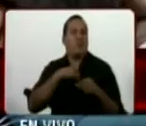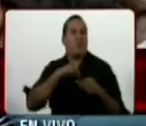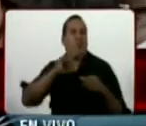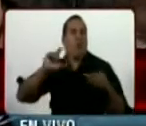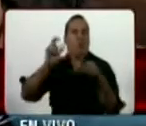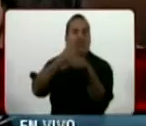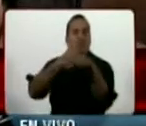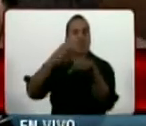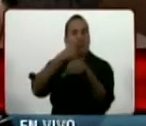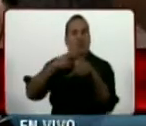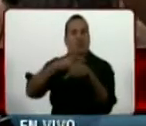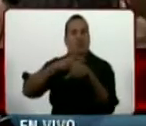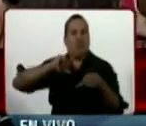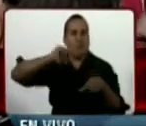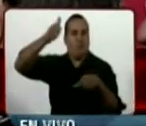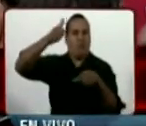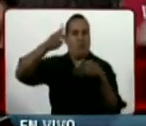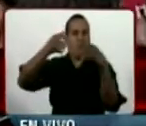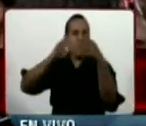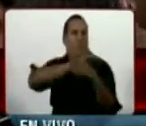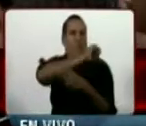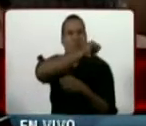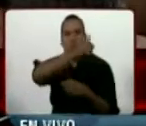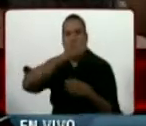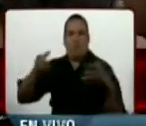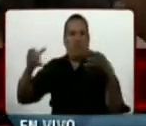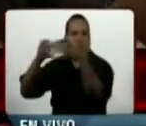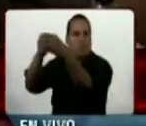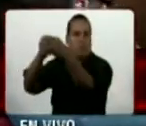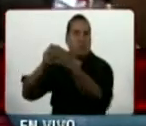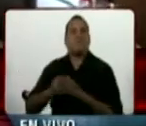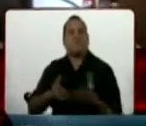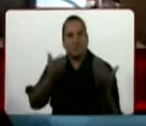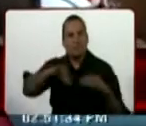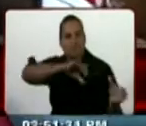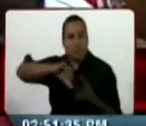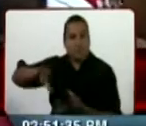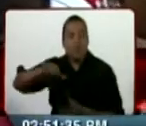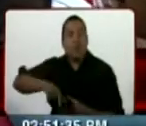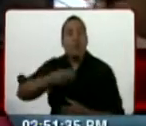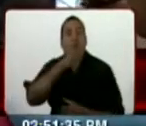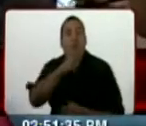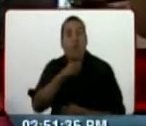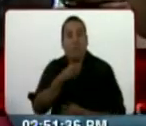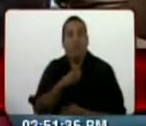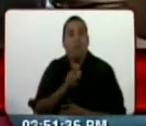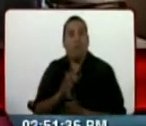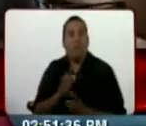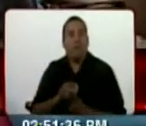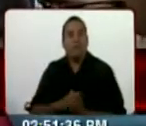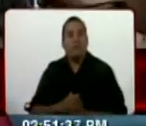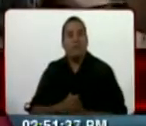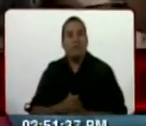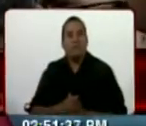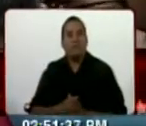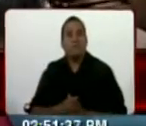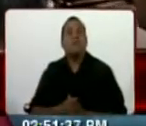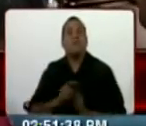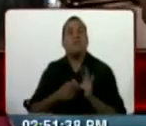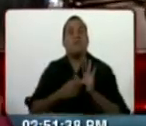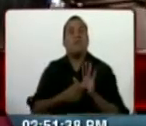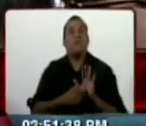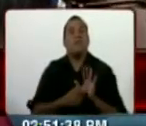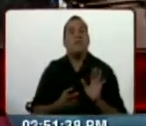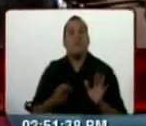Entre otras cosas, en esta conferencia de prensa, en su intervención inicial, señalaba que hoy